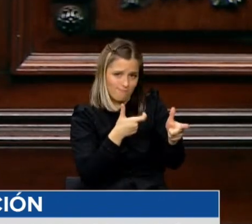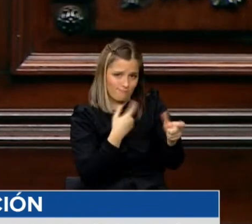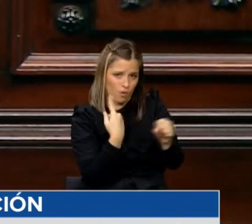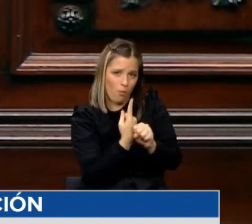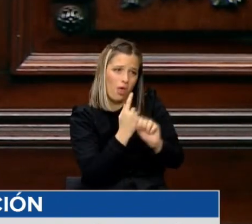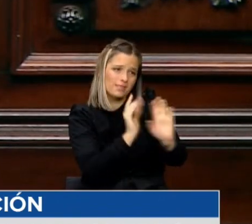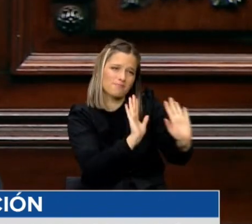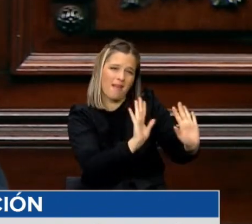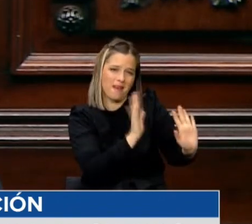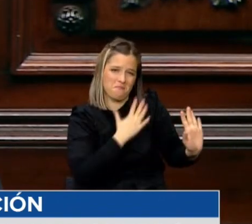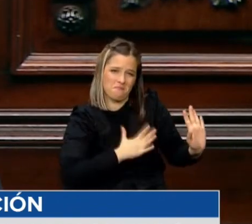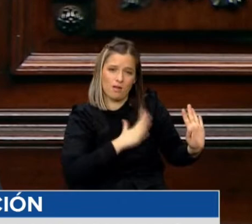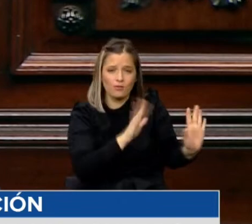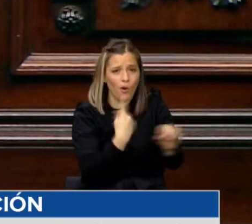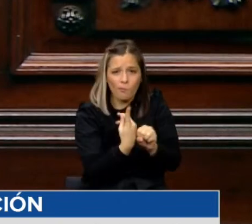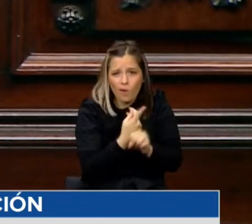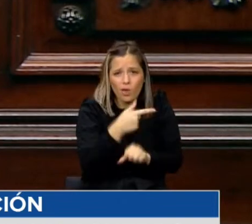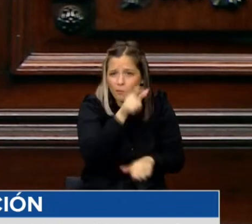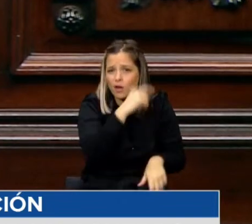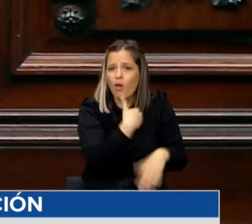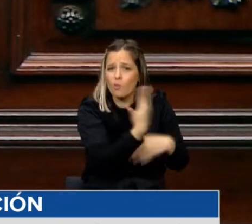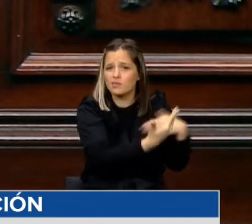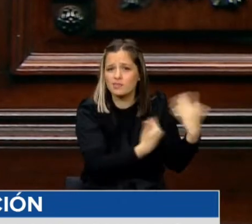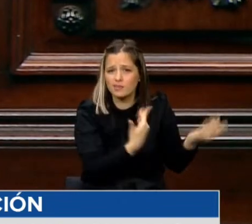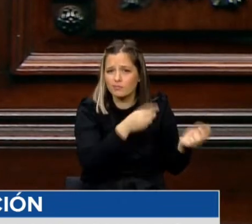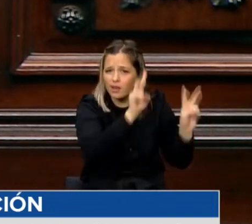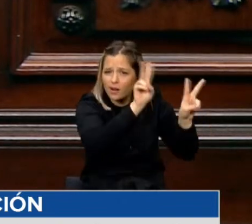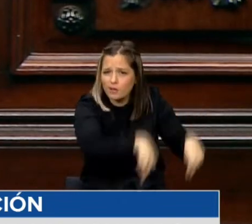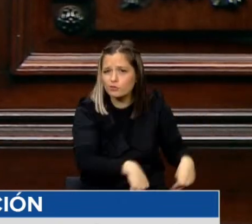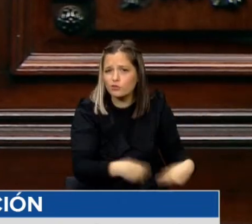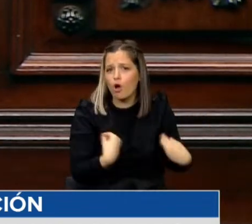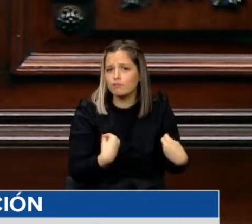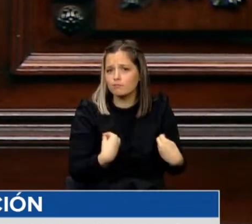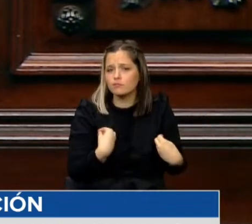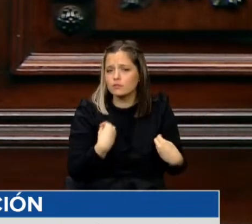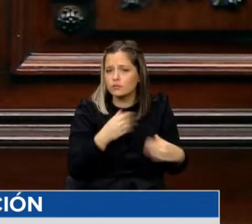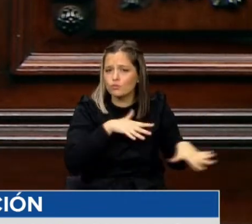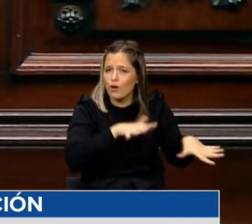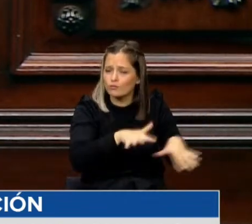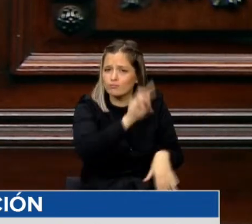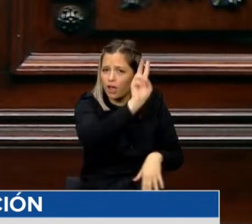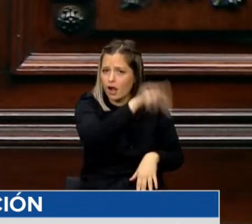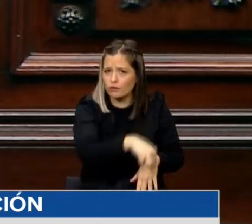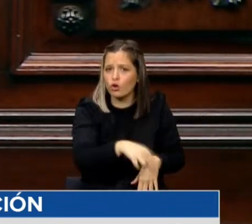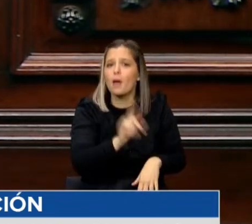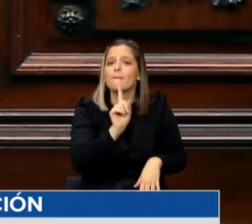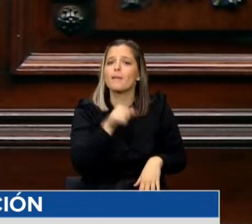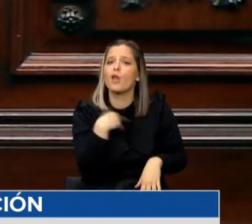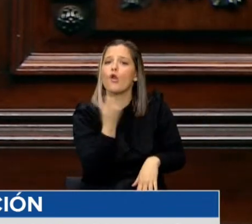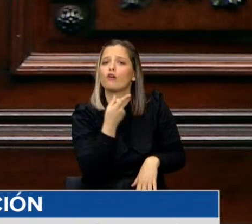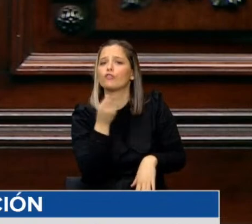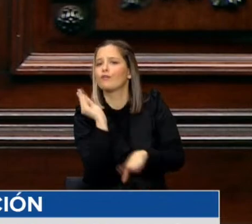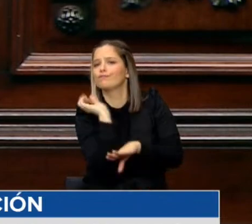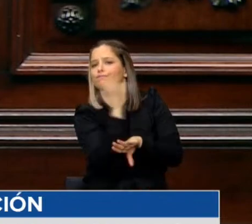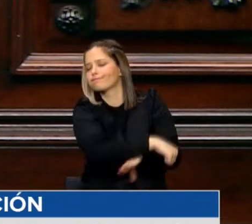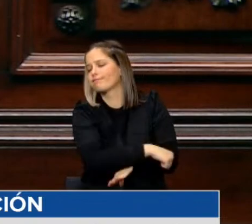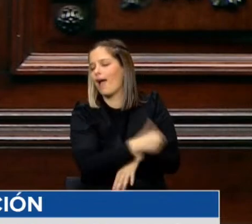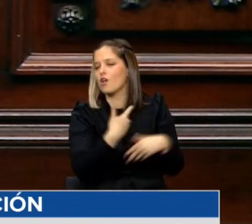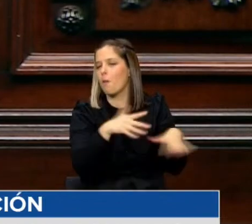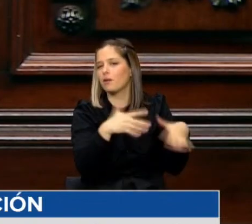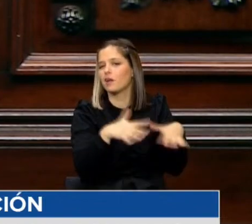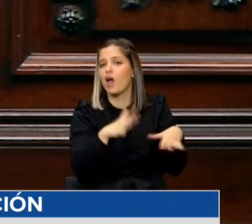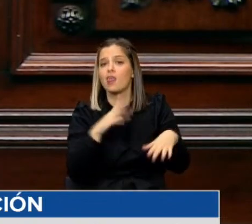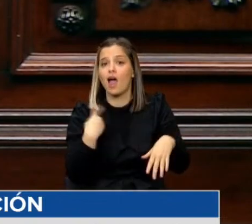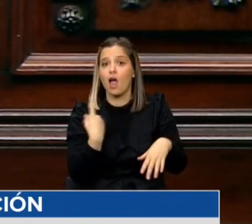la puedo dar porque tiene toda la razón con que la crítica. Ahora, lo que no podemos hacer es mirar hacia el costado en cuanto a las